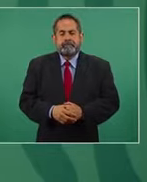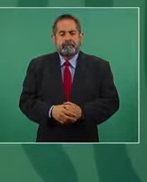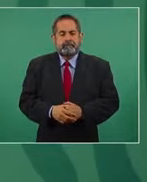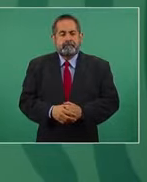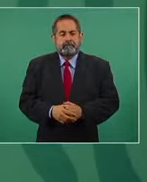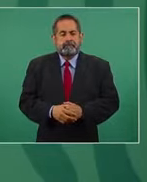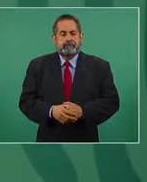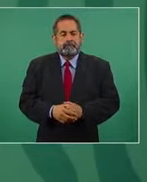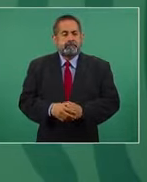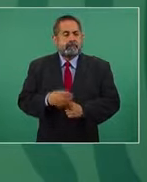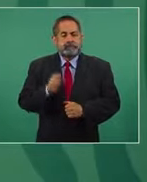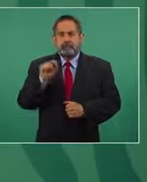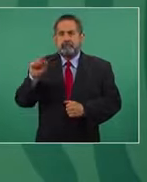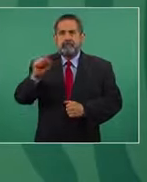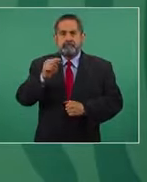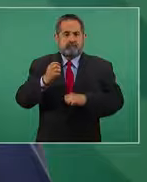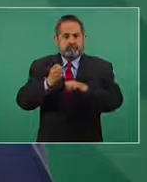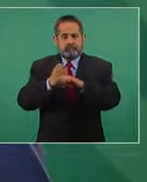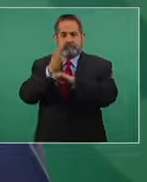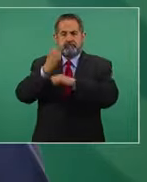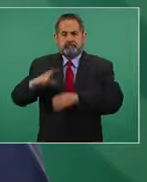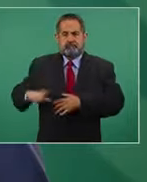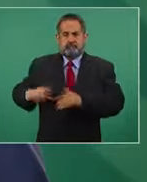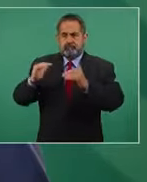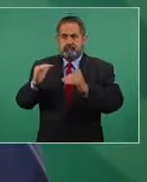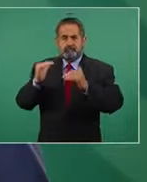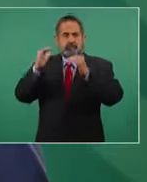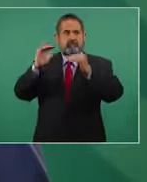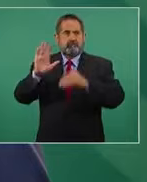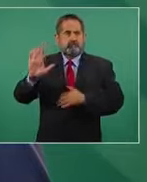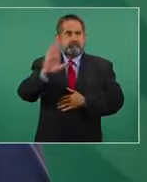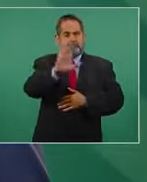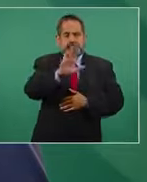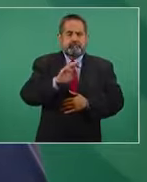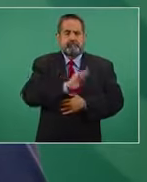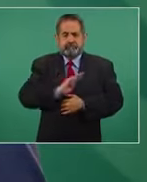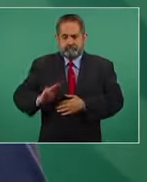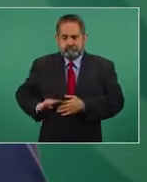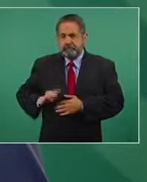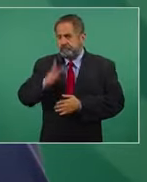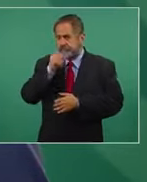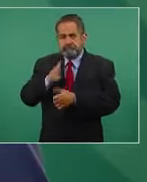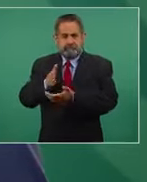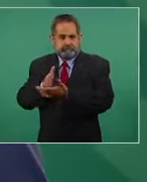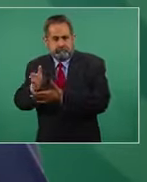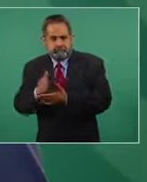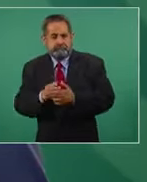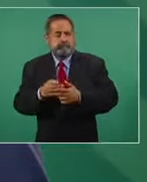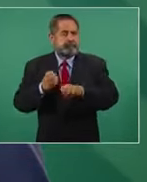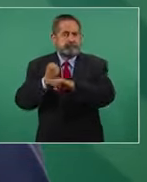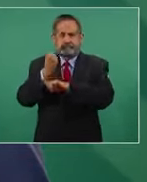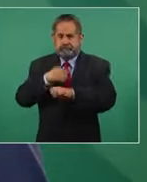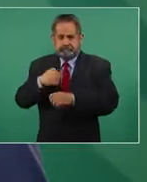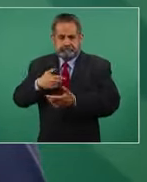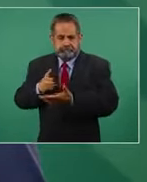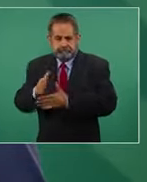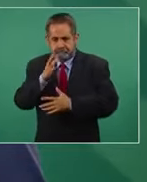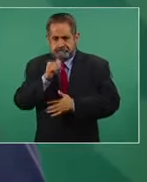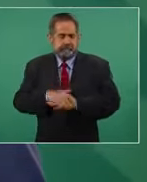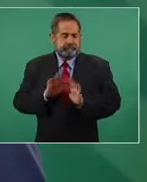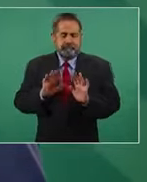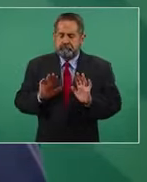gobiernos soberanos, los gobiernos municipales, los gobiernos de los estados, que tienen